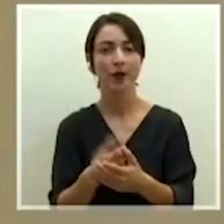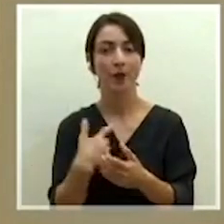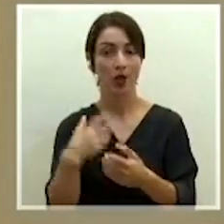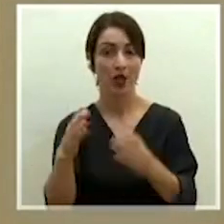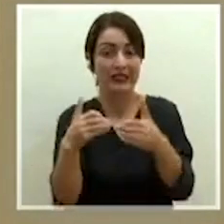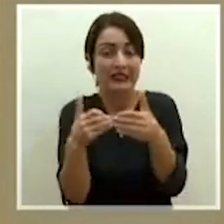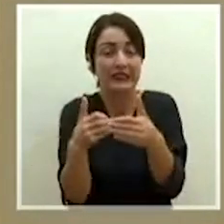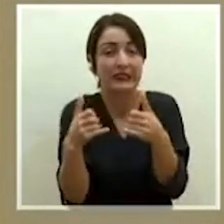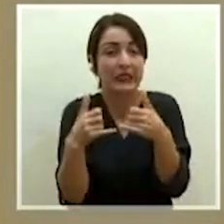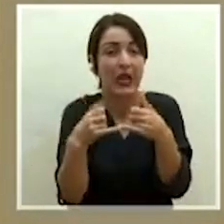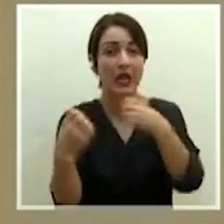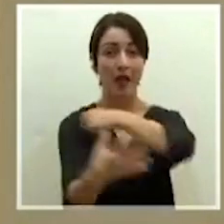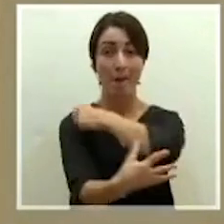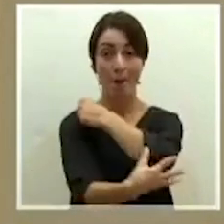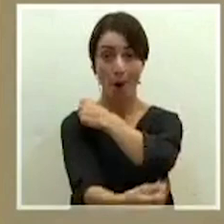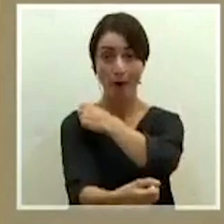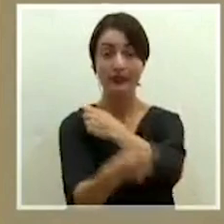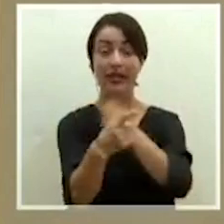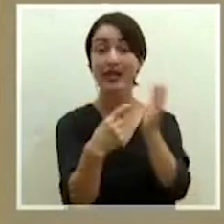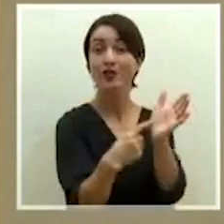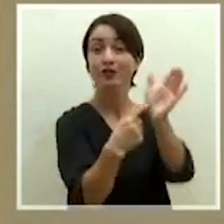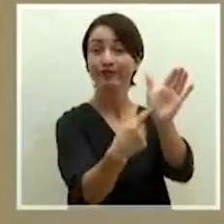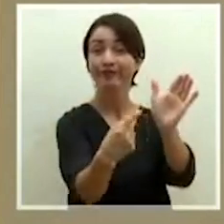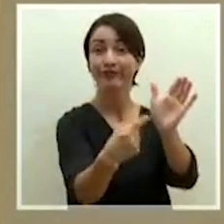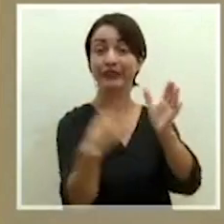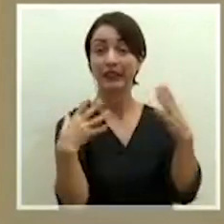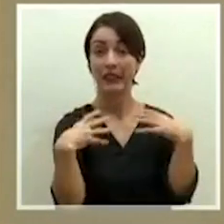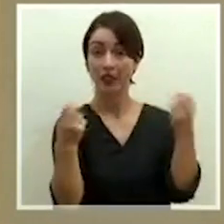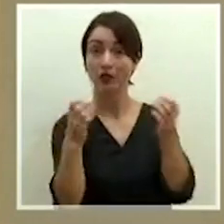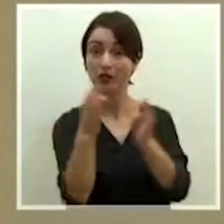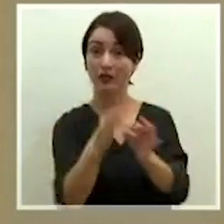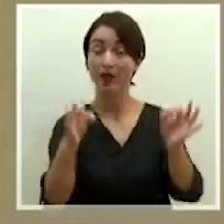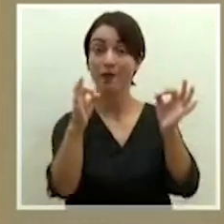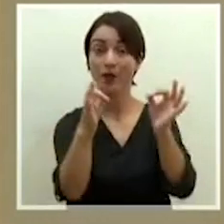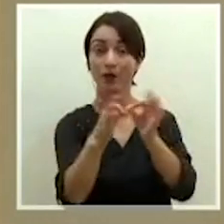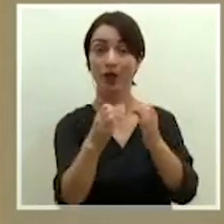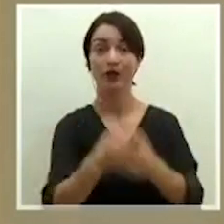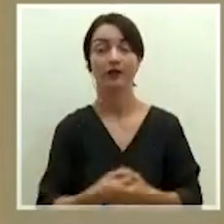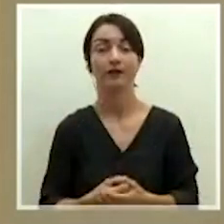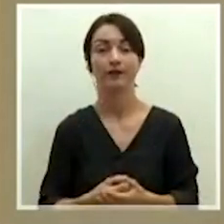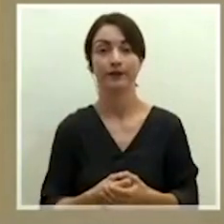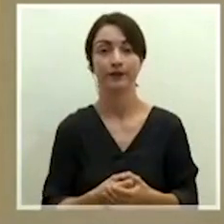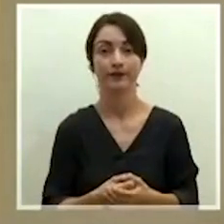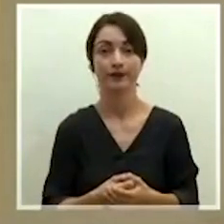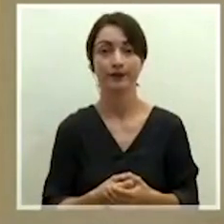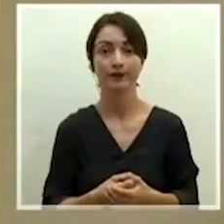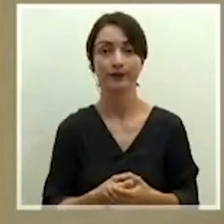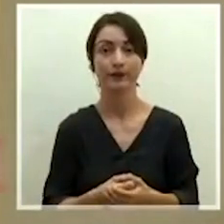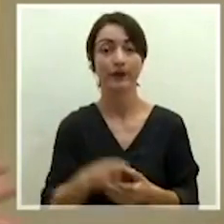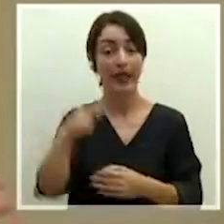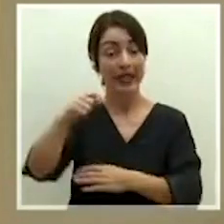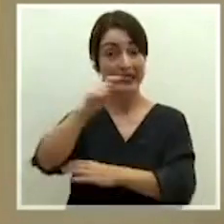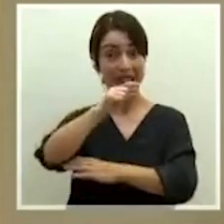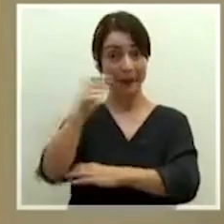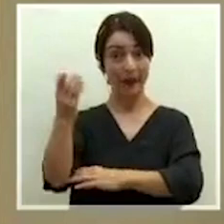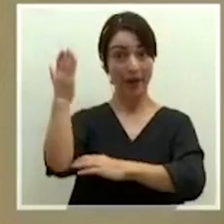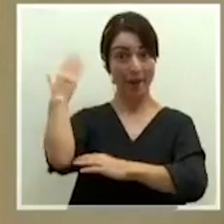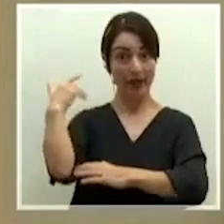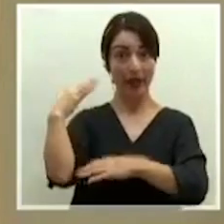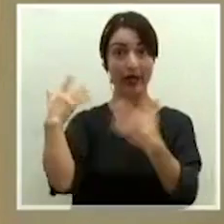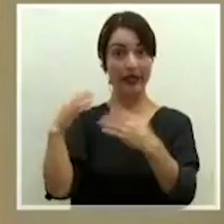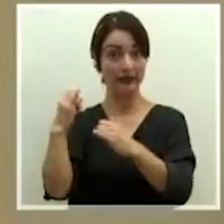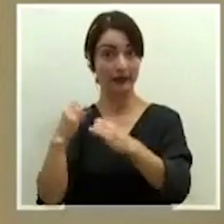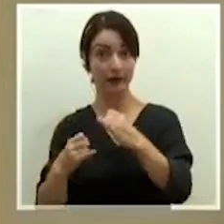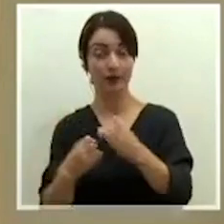pobreza, y estos son indicadores de la salud, determinantes de la salud. Entonces, esta semana pasada que acaba de